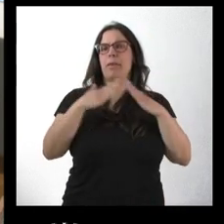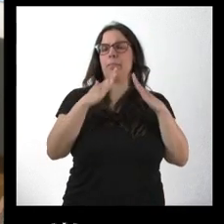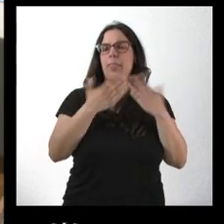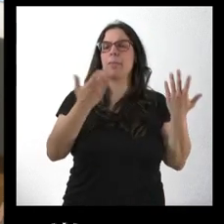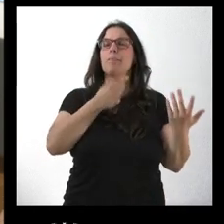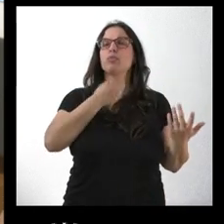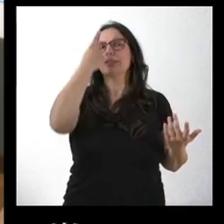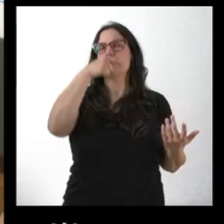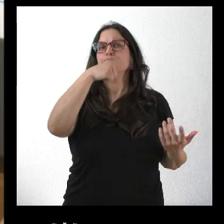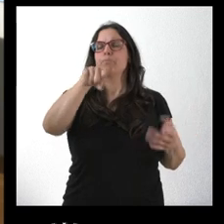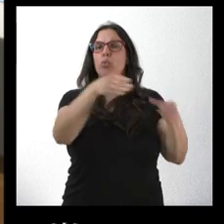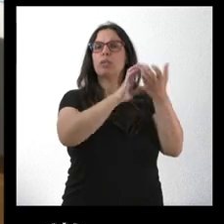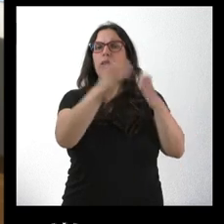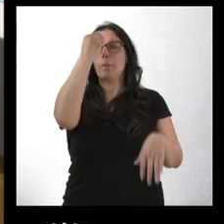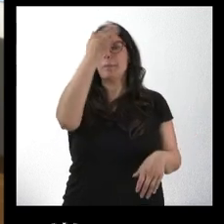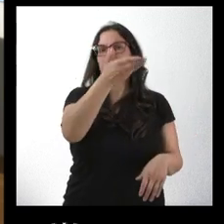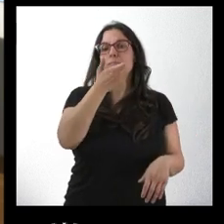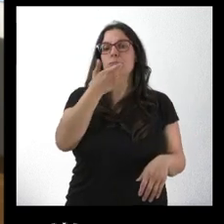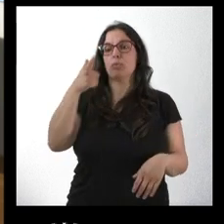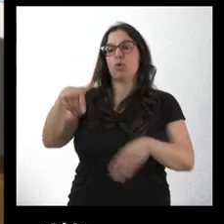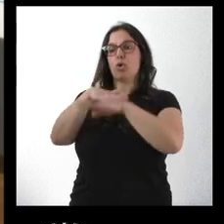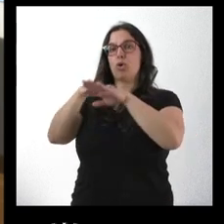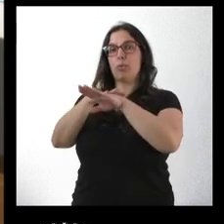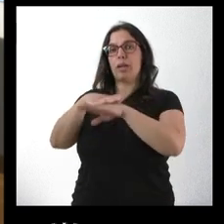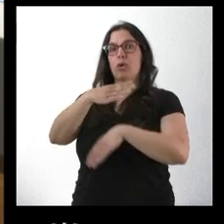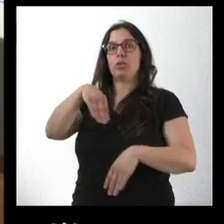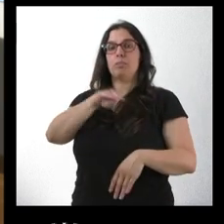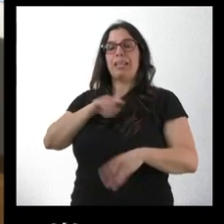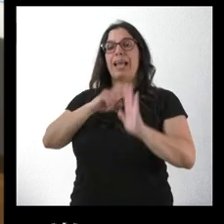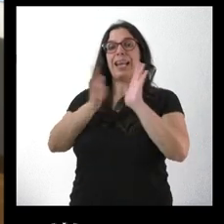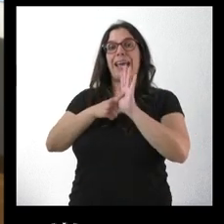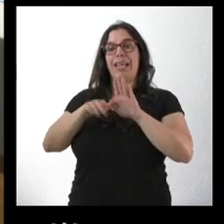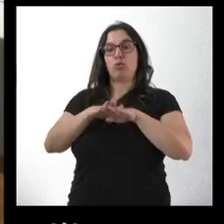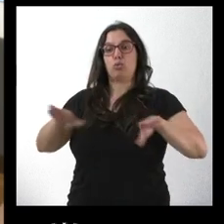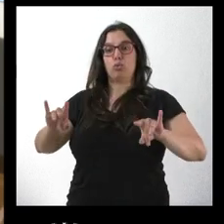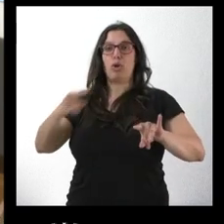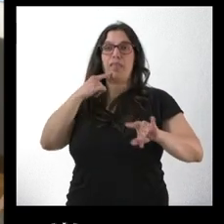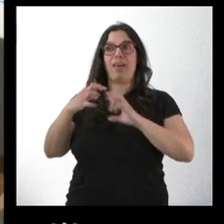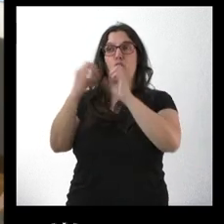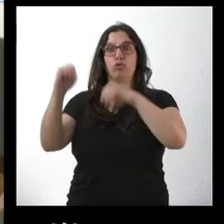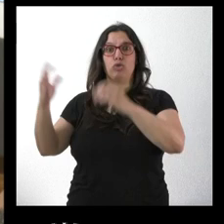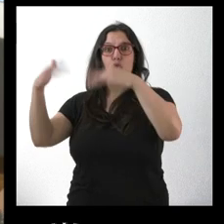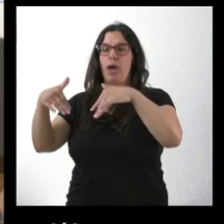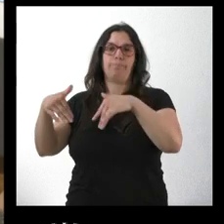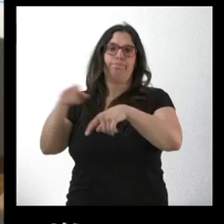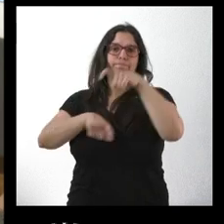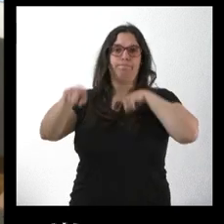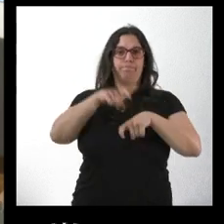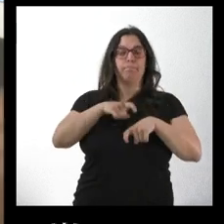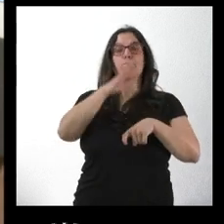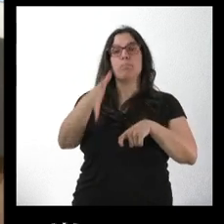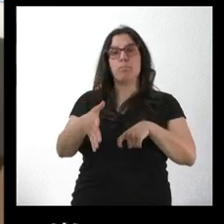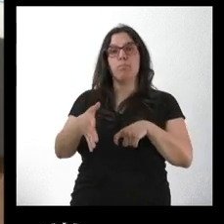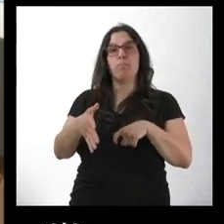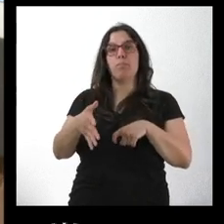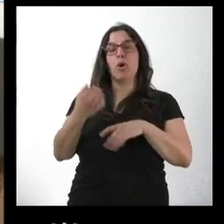qué valoración hace la Junta de la retirada por parte del Gobierno de la Ley del Suelo por falta de consenso, después de no haber alcanzado tampoco